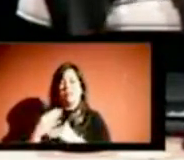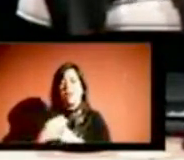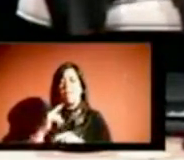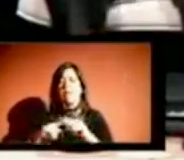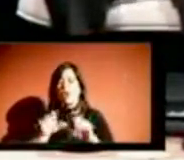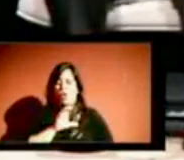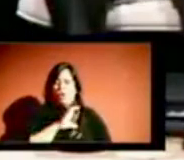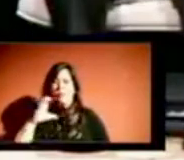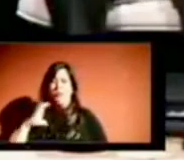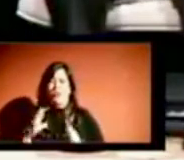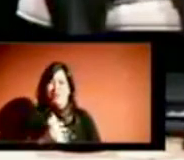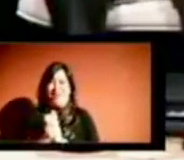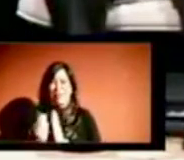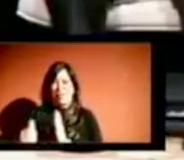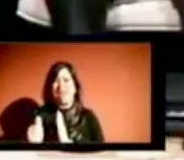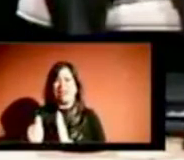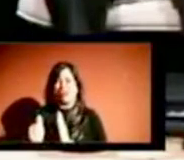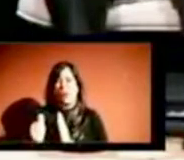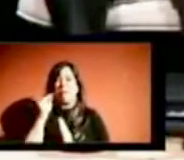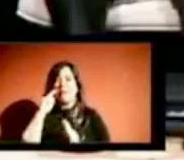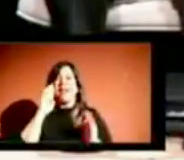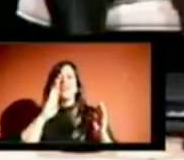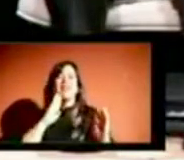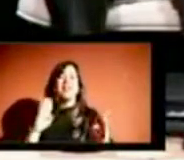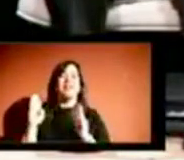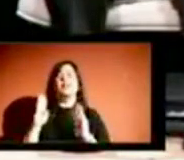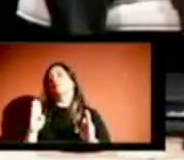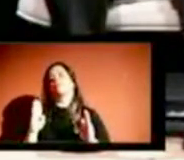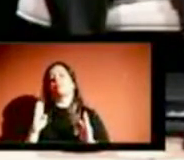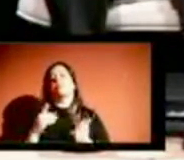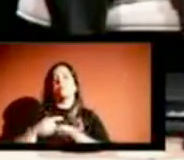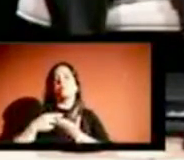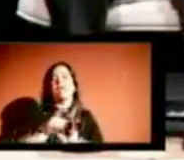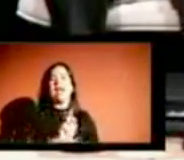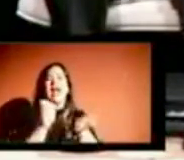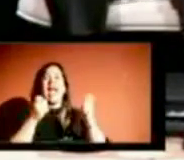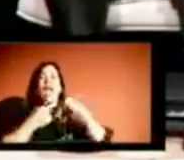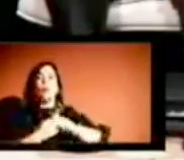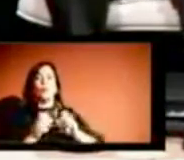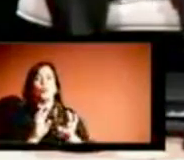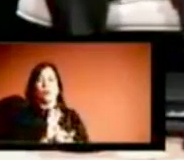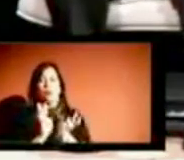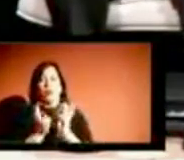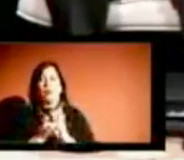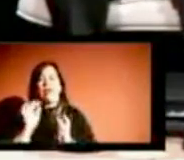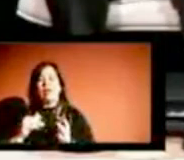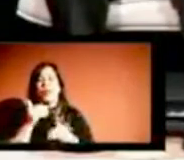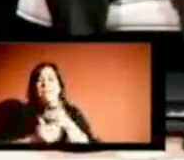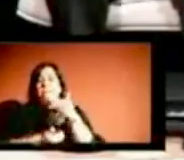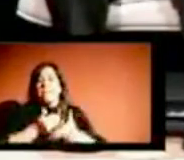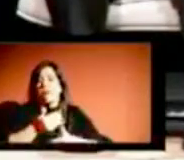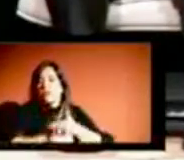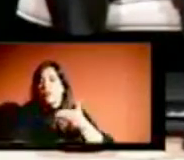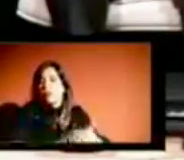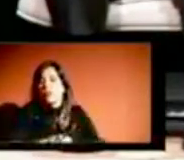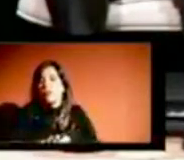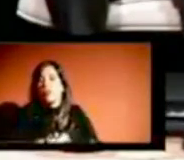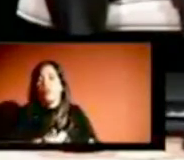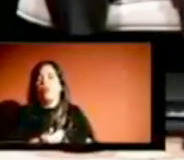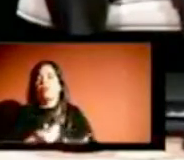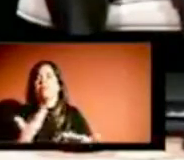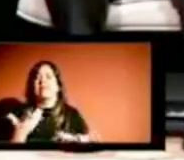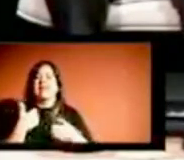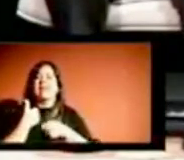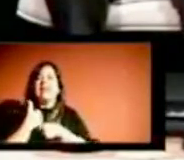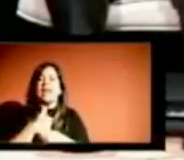Cambio de Expertos para atender el asunto del cambio climático está en proceso de